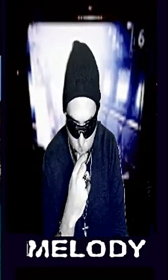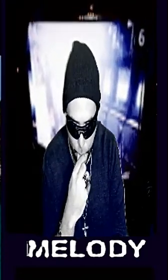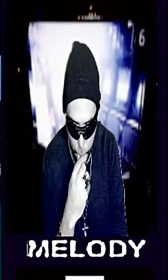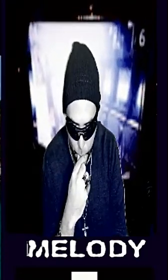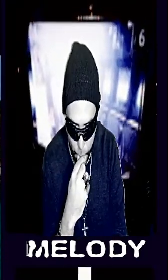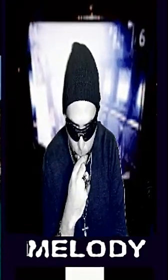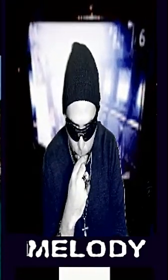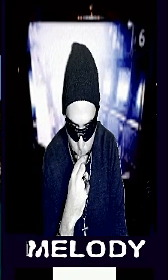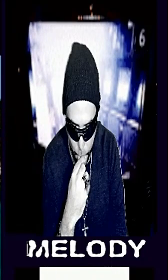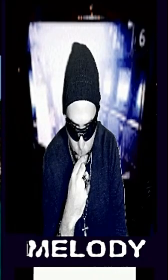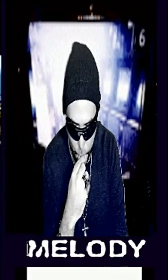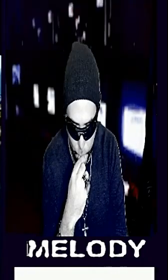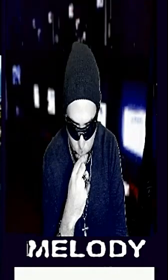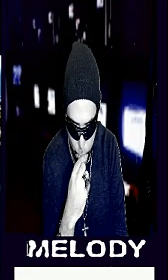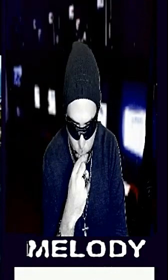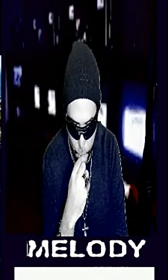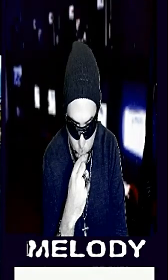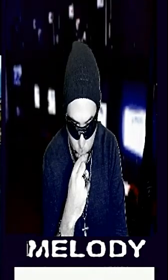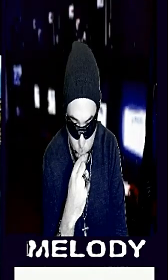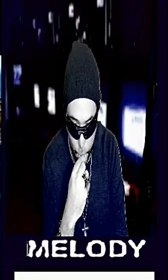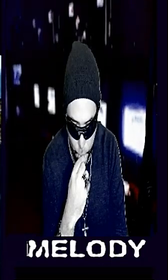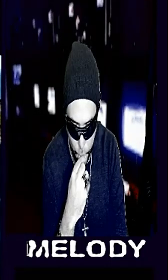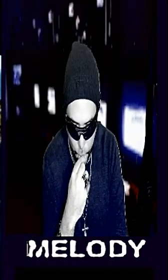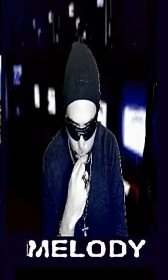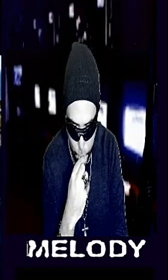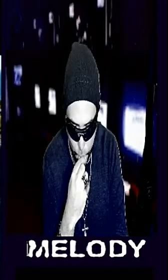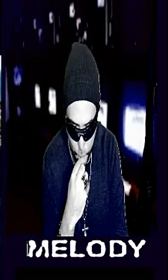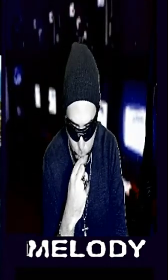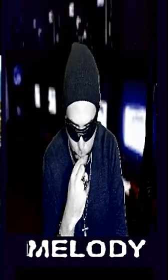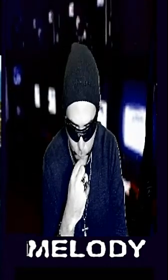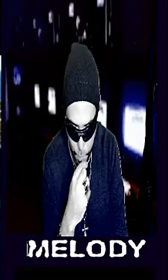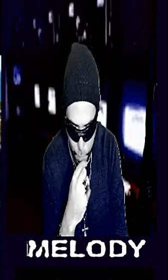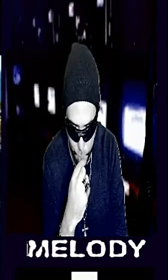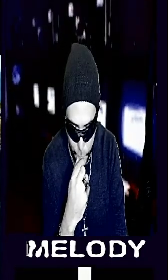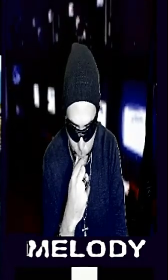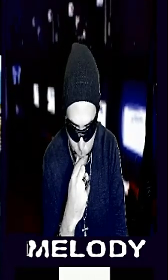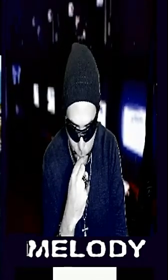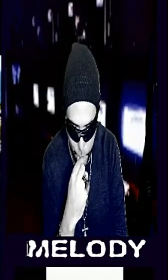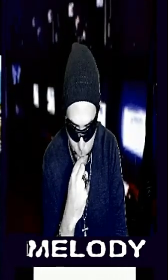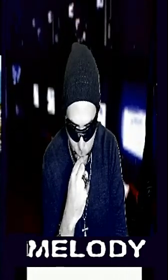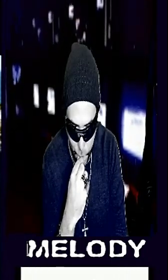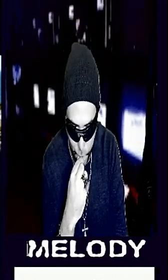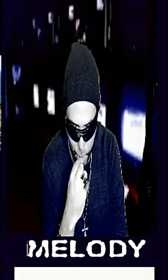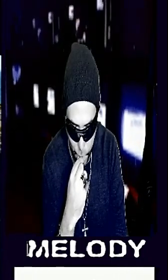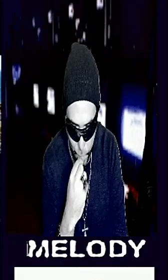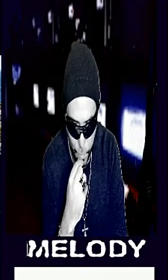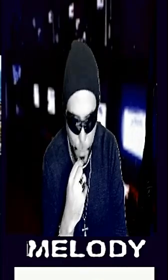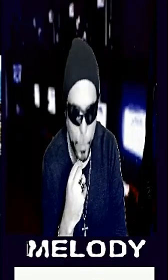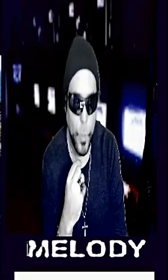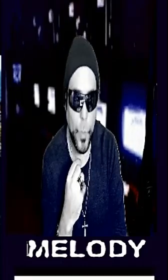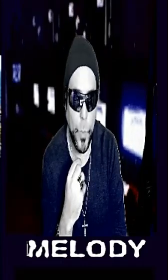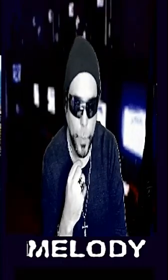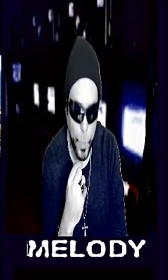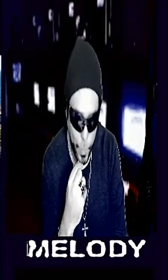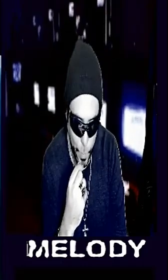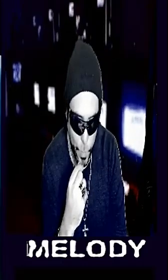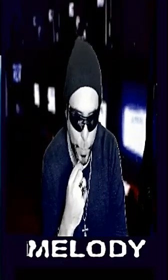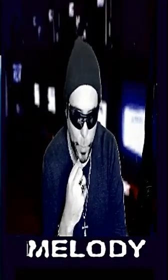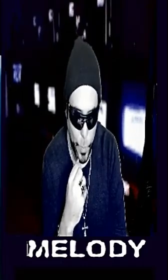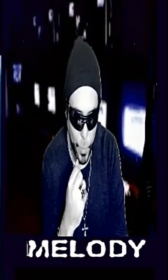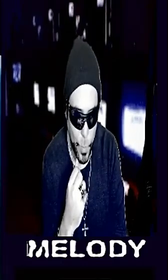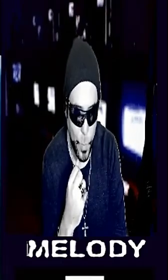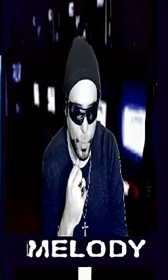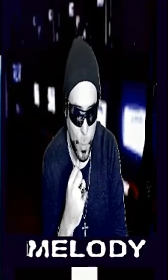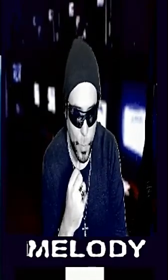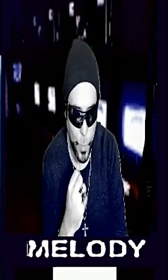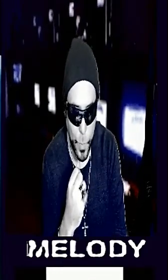www.trenmaya.gov.mx y adquiere tus boletos. Acércate con nosotros y disfruta de la experiencia única del Tren Maya. No te vas a arrepentir,